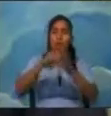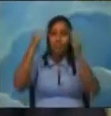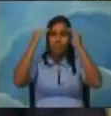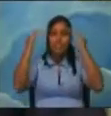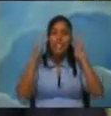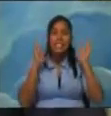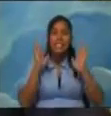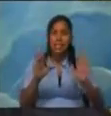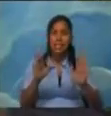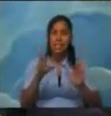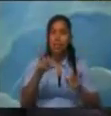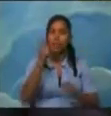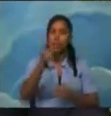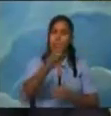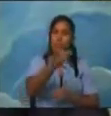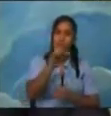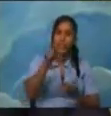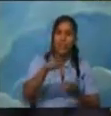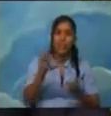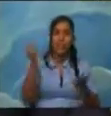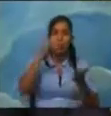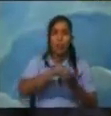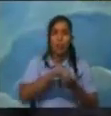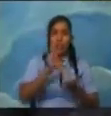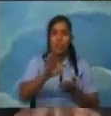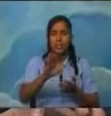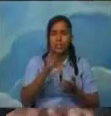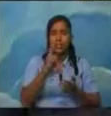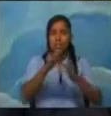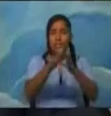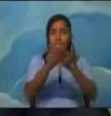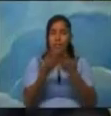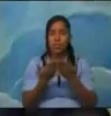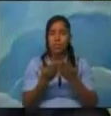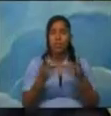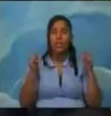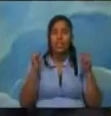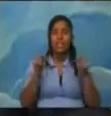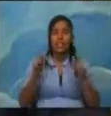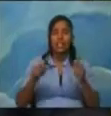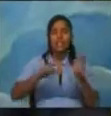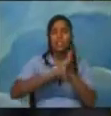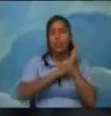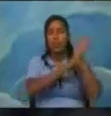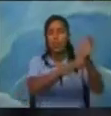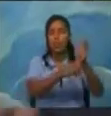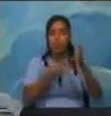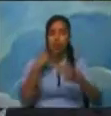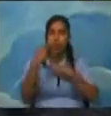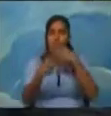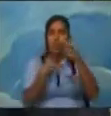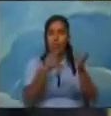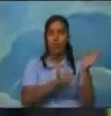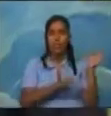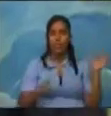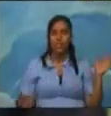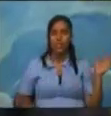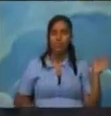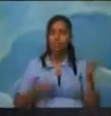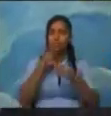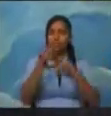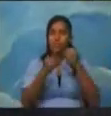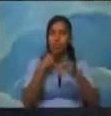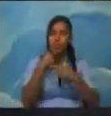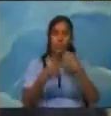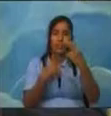hoy en día necesitan volver en sí? Dice la Biblia que acá se mostró la voz del Señor. Le hizo oír la voz, ¿para qué?